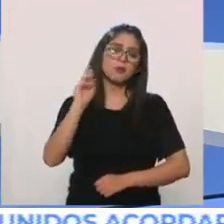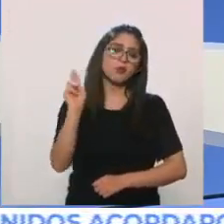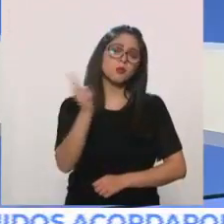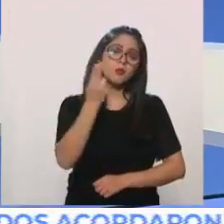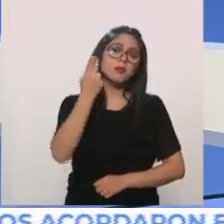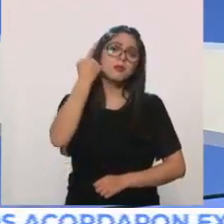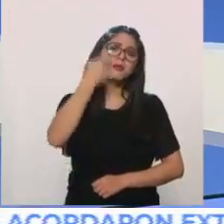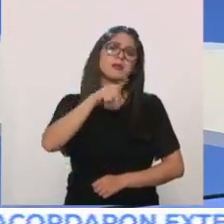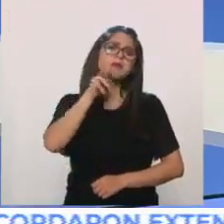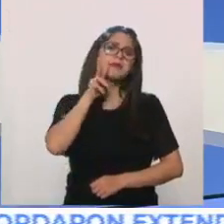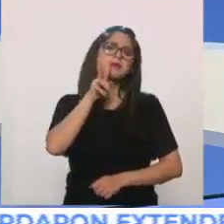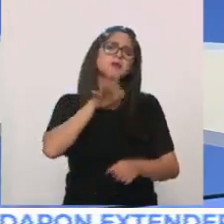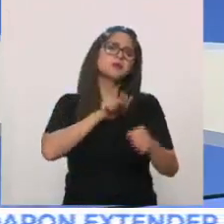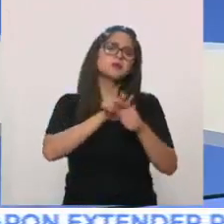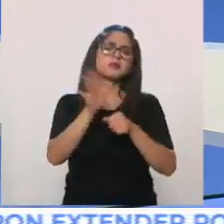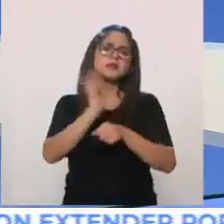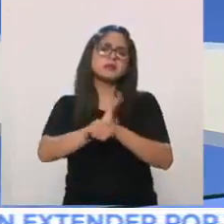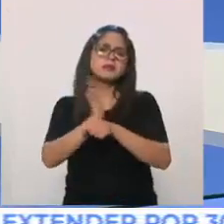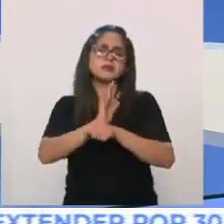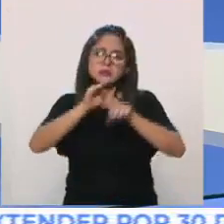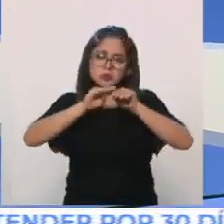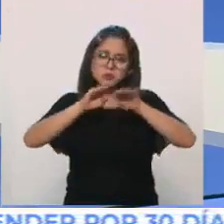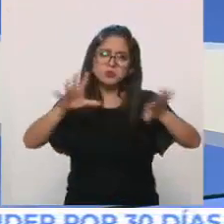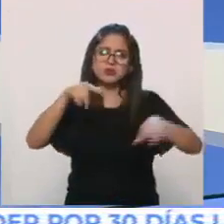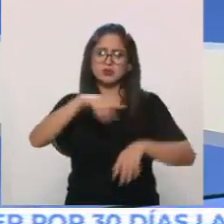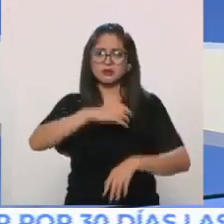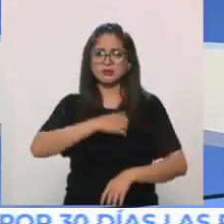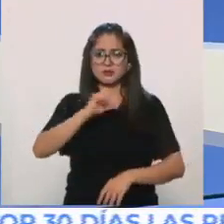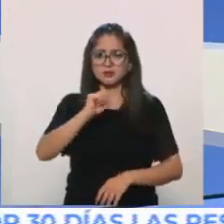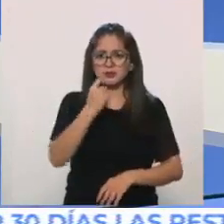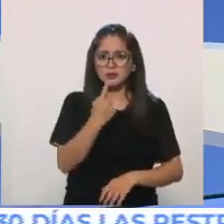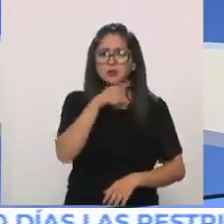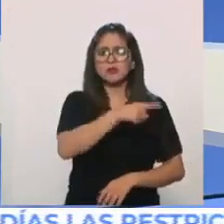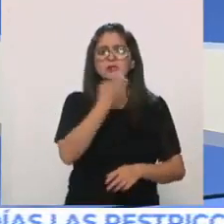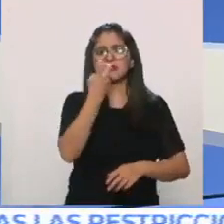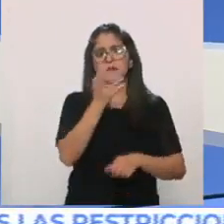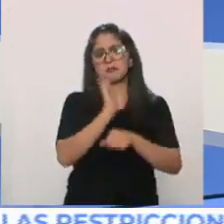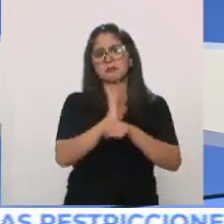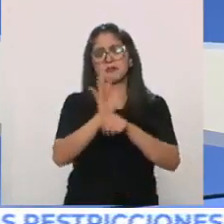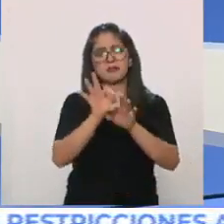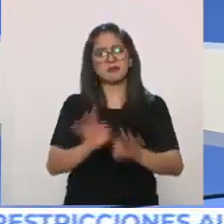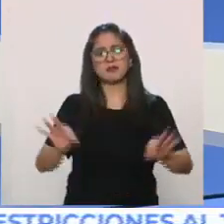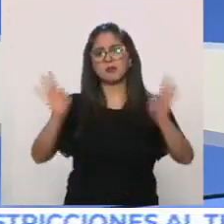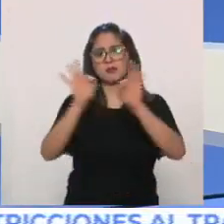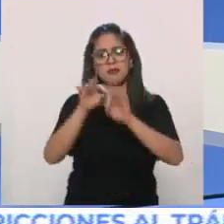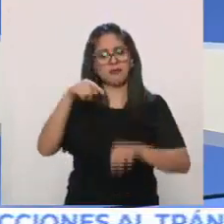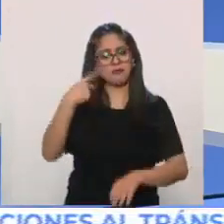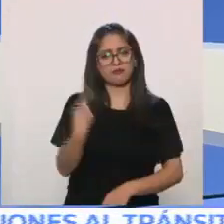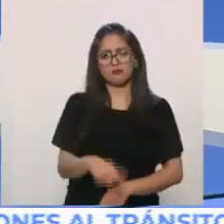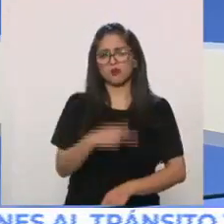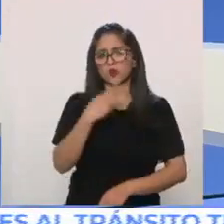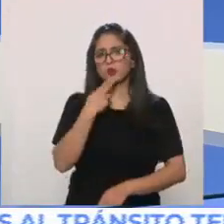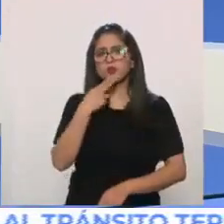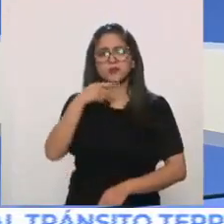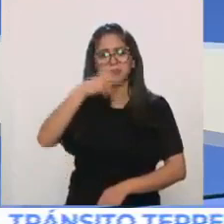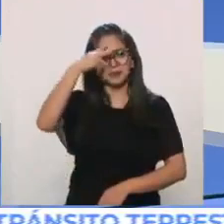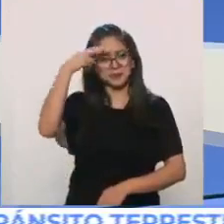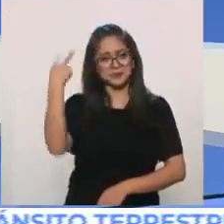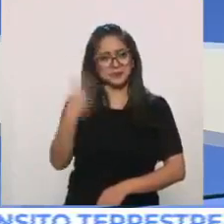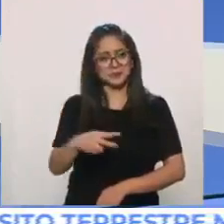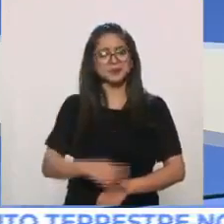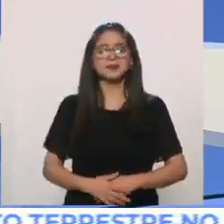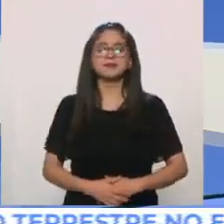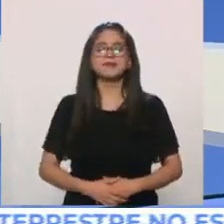través de las pantallas de Capital 21 como parte del ciclo de joyas del cine mexicano. Abril, ¿cómo estás? Muy buenos días, un abrazo a la sana